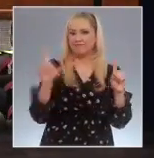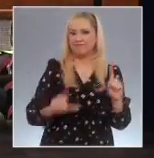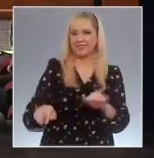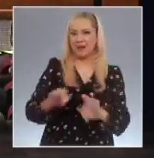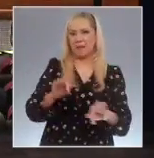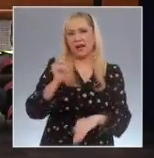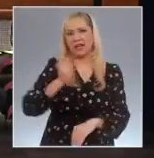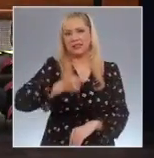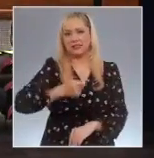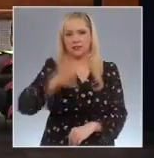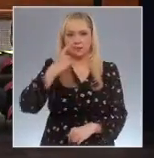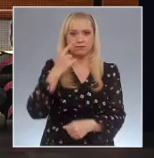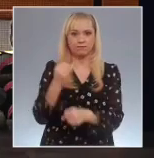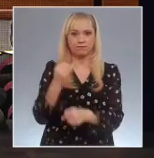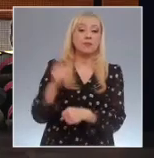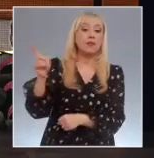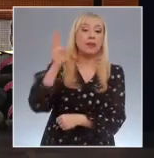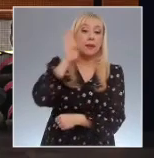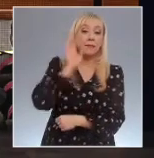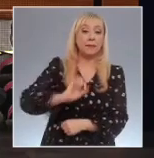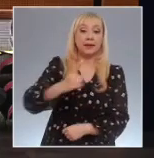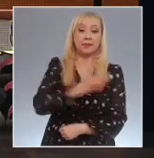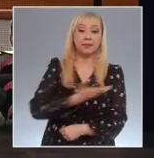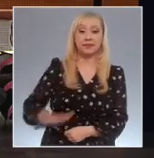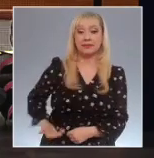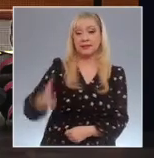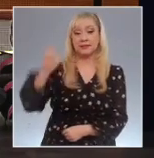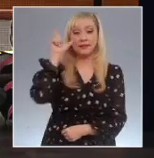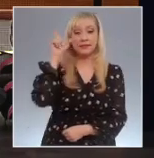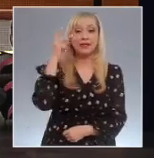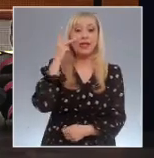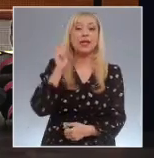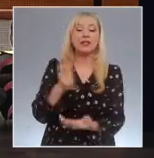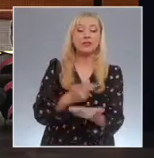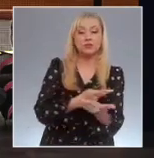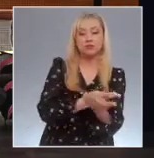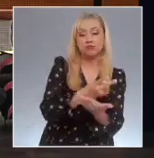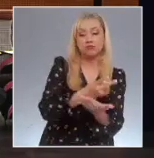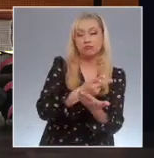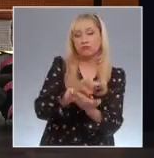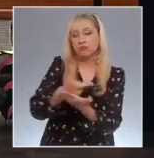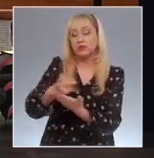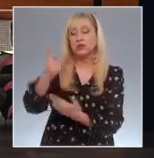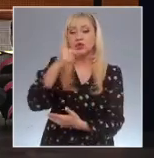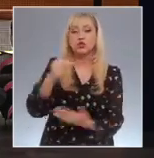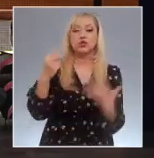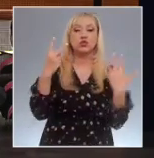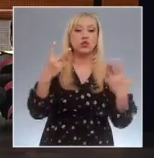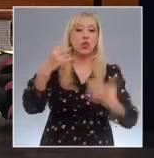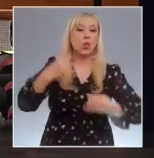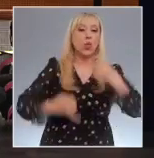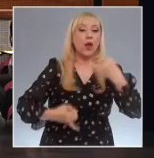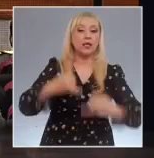entregó la constancia de ratificación a 102 personas juzgadores. Ahí se encuentra mi compañero Juan Carlos